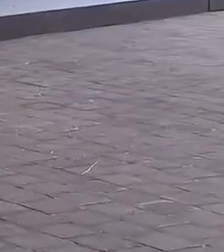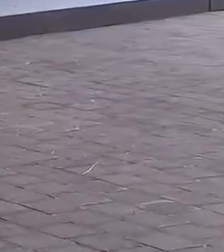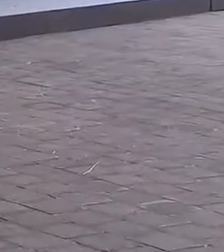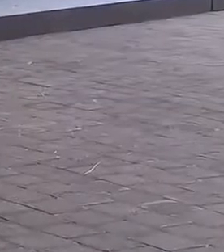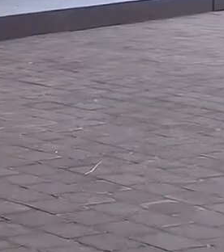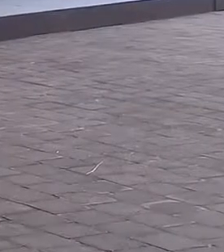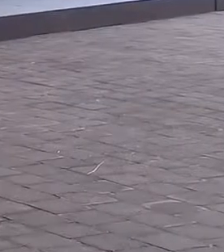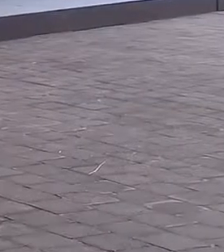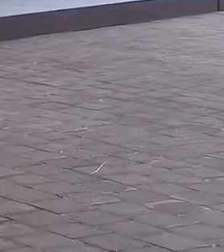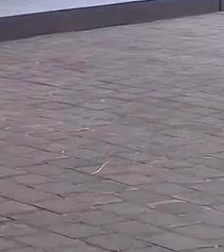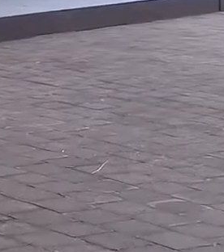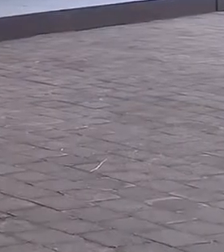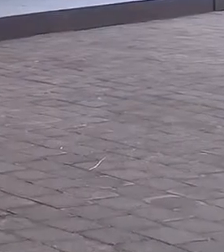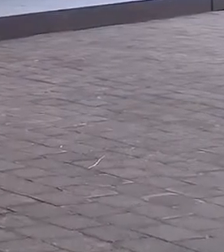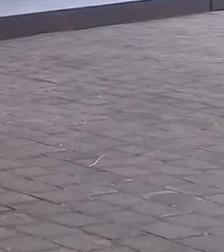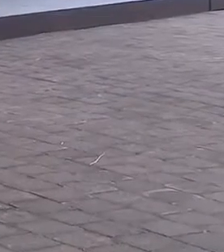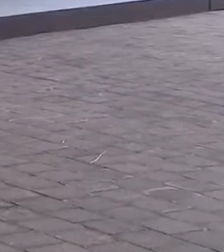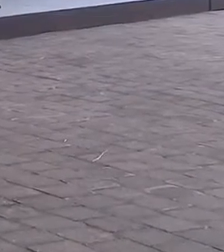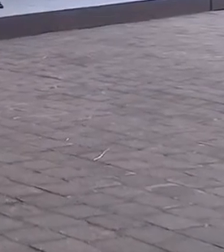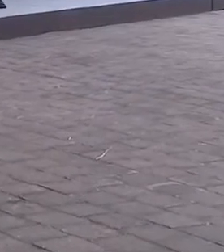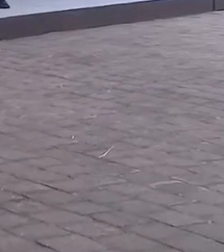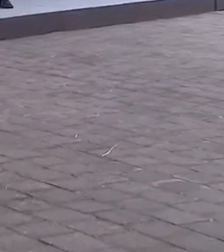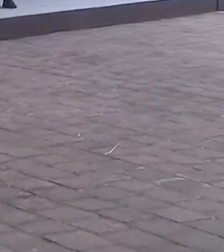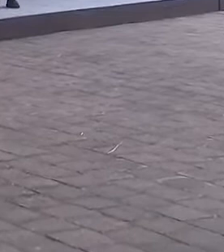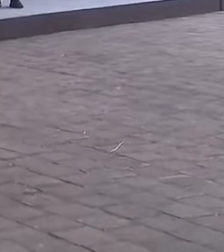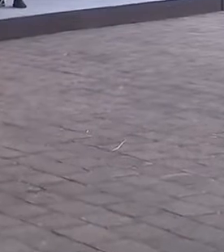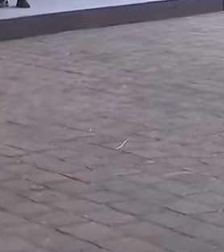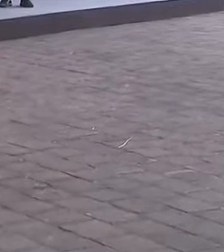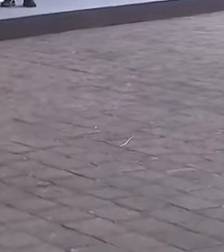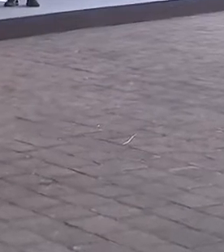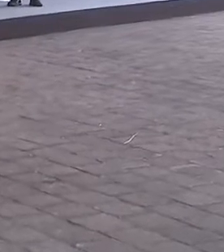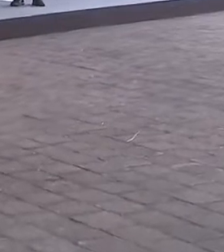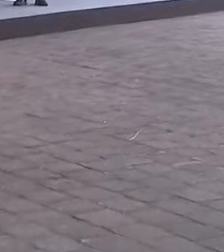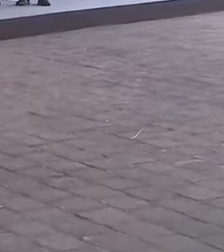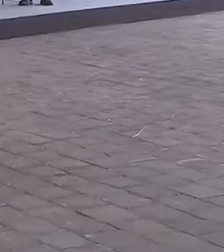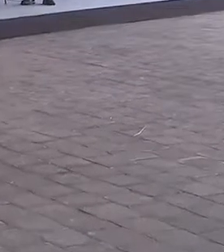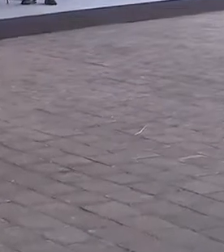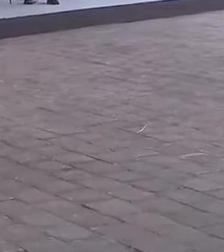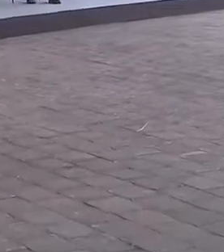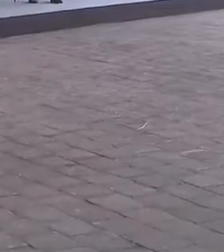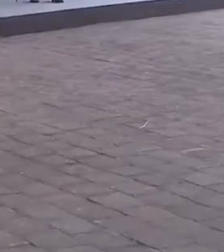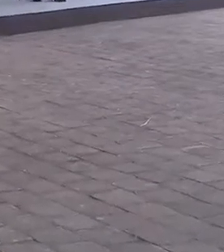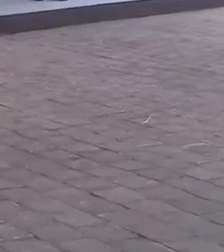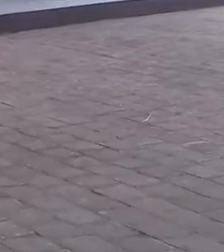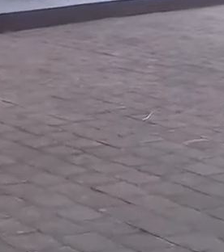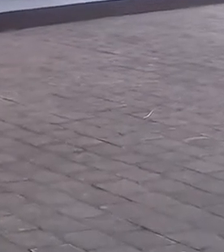mexicanos, licenciado Andrés Manuel López Obrador.